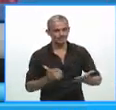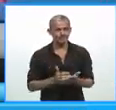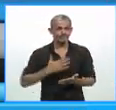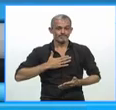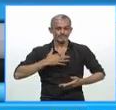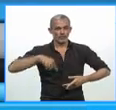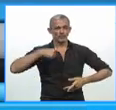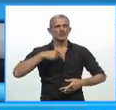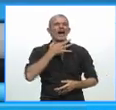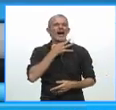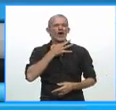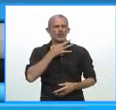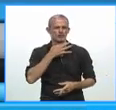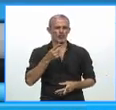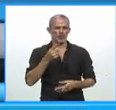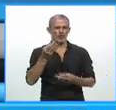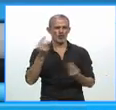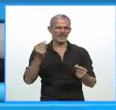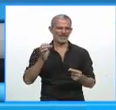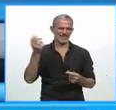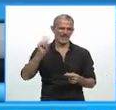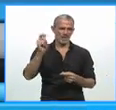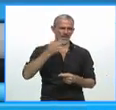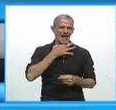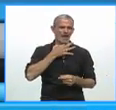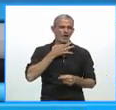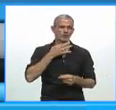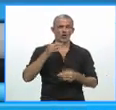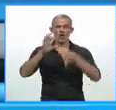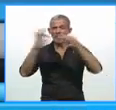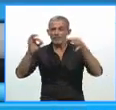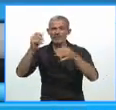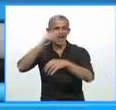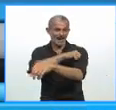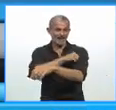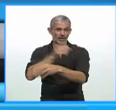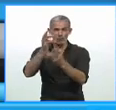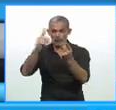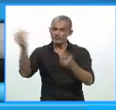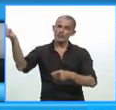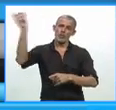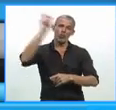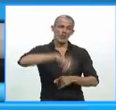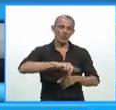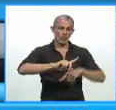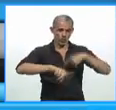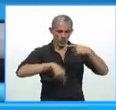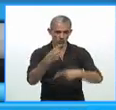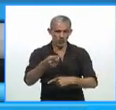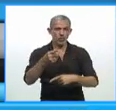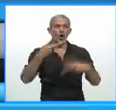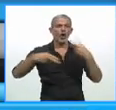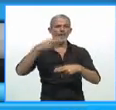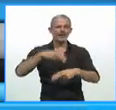Nosotros volvimos en agosto de un preolímpico en Río y a mí al día siguiente me operaron de